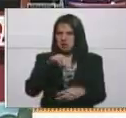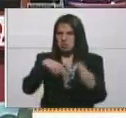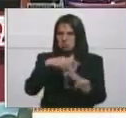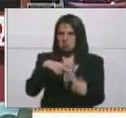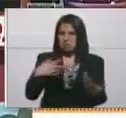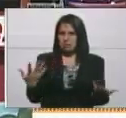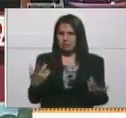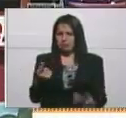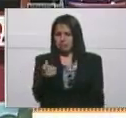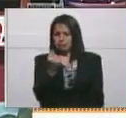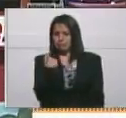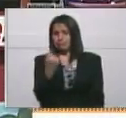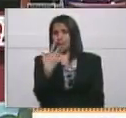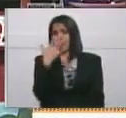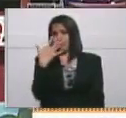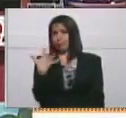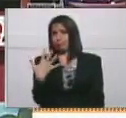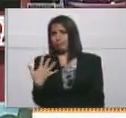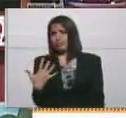Mire,